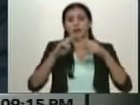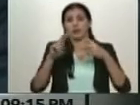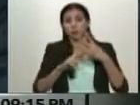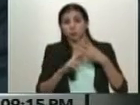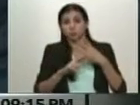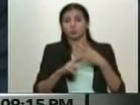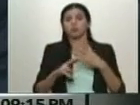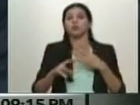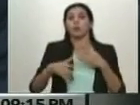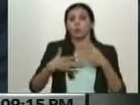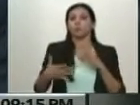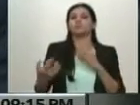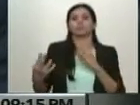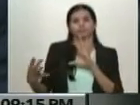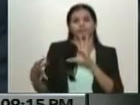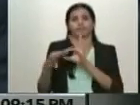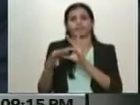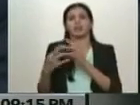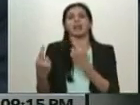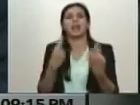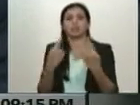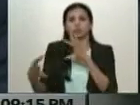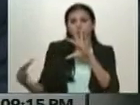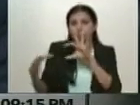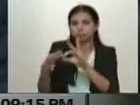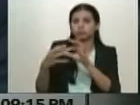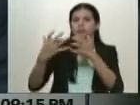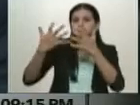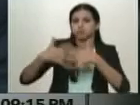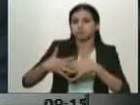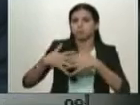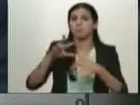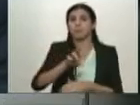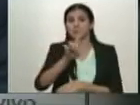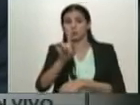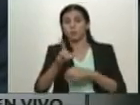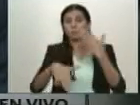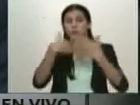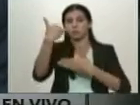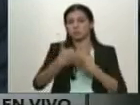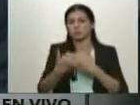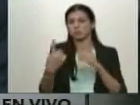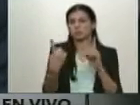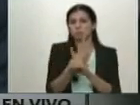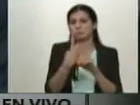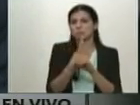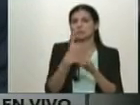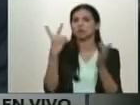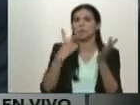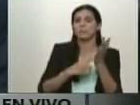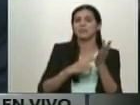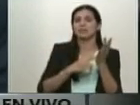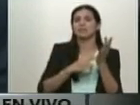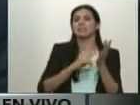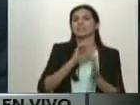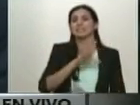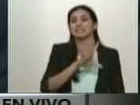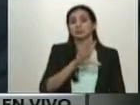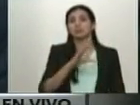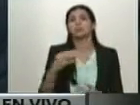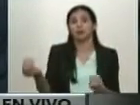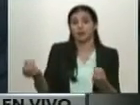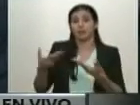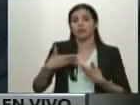con el sector industrial venezolano. 21 proyectos que van a sustituir alrededor de 2.500 millones de dólares al año y que van a